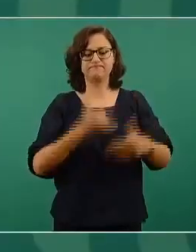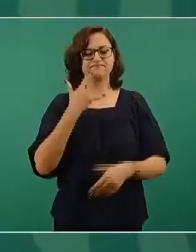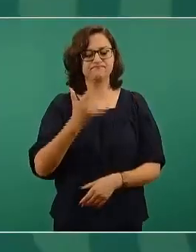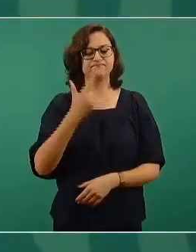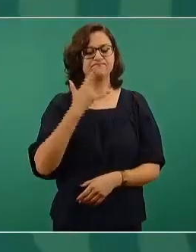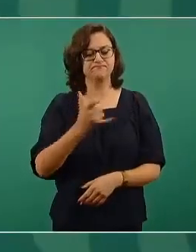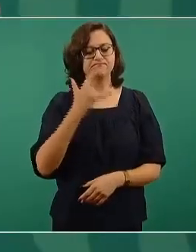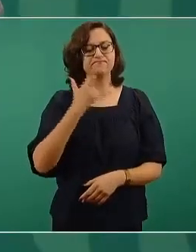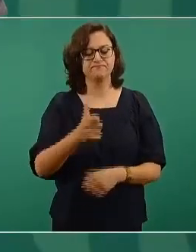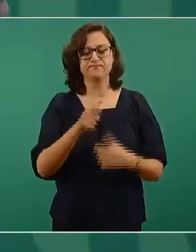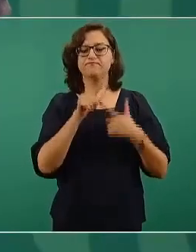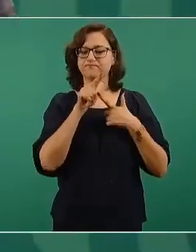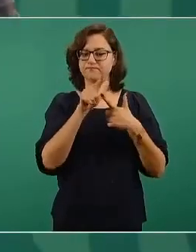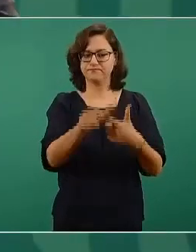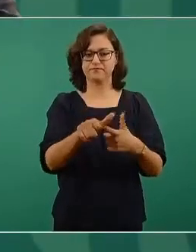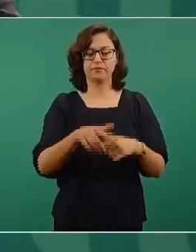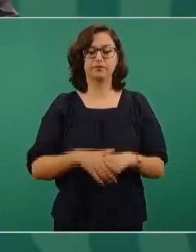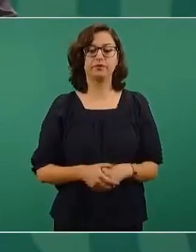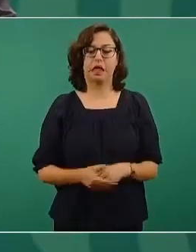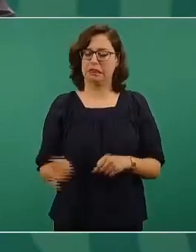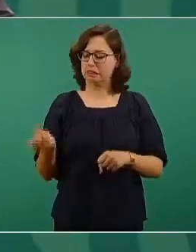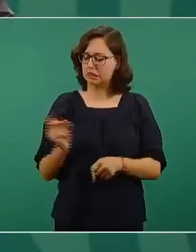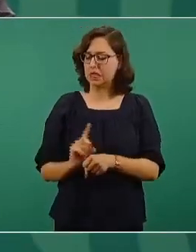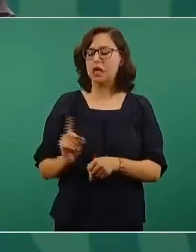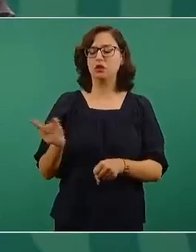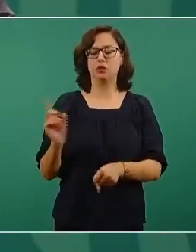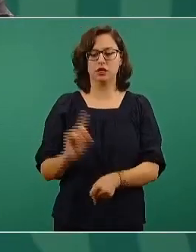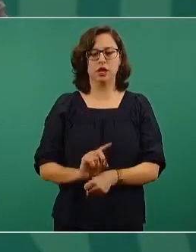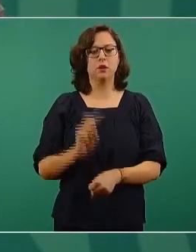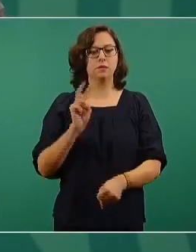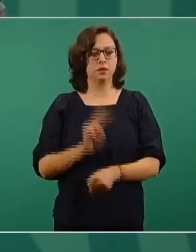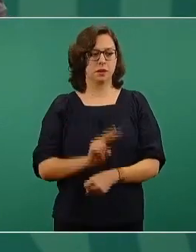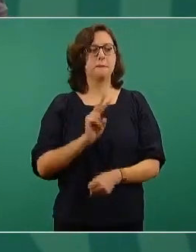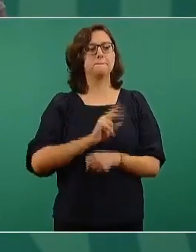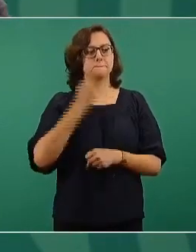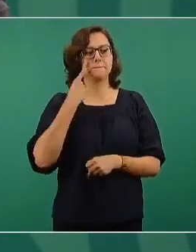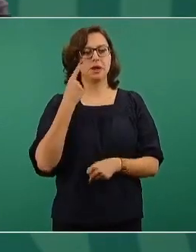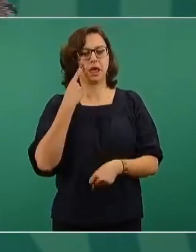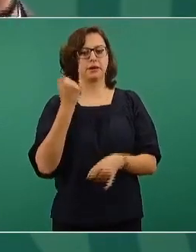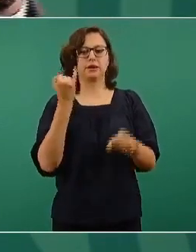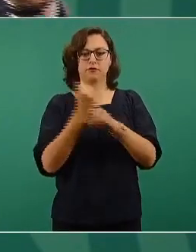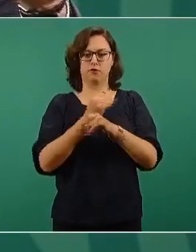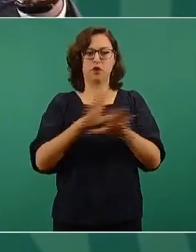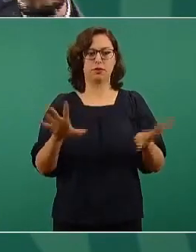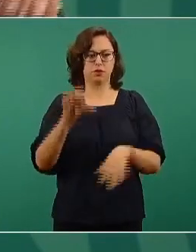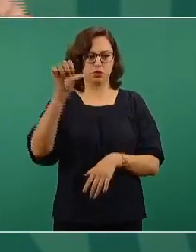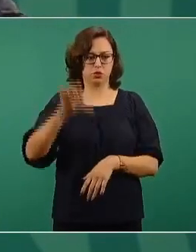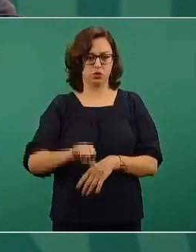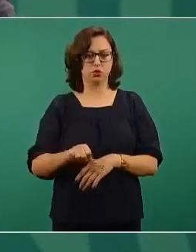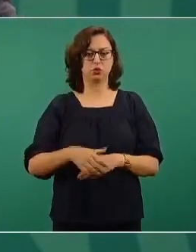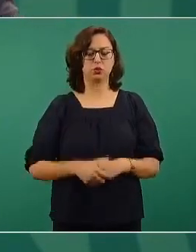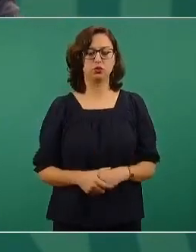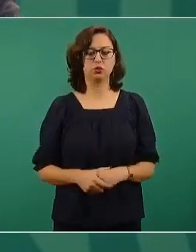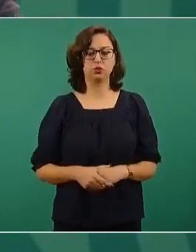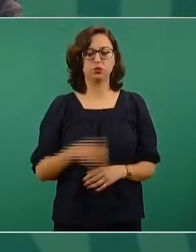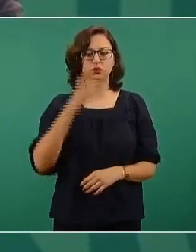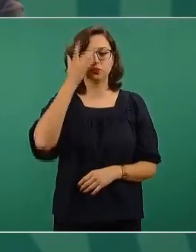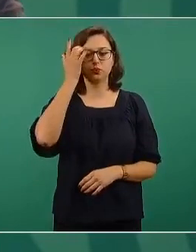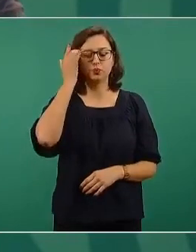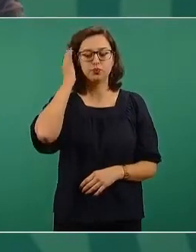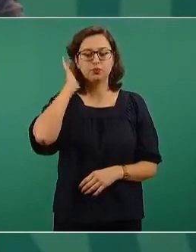hoy, porque todos los días estamos en esto. Y les voy a dar una información